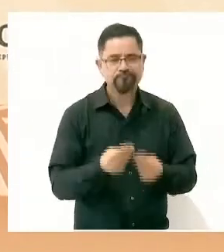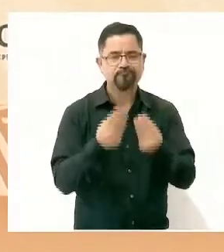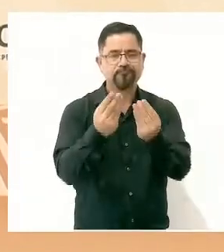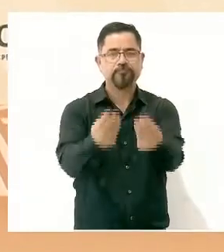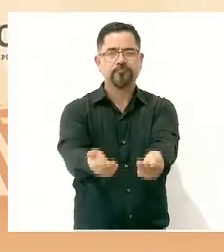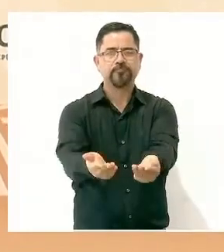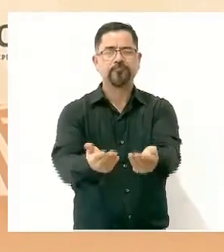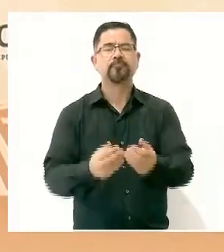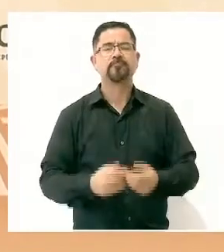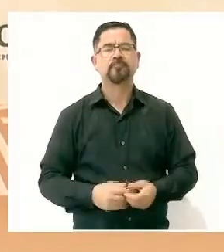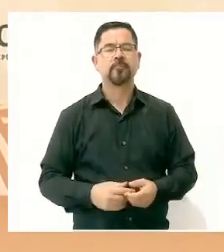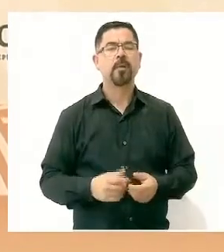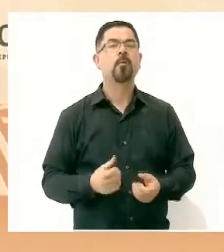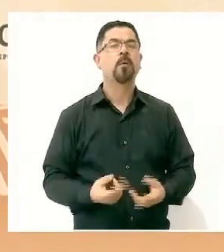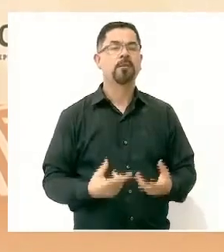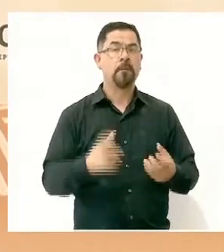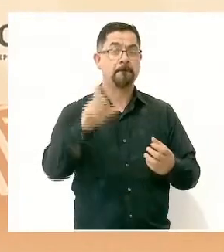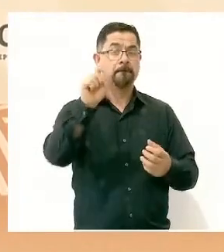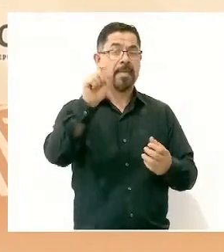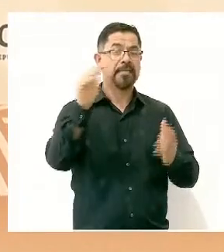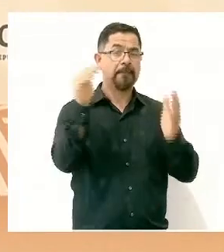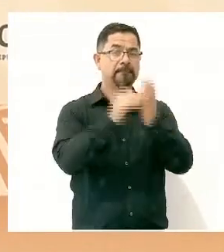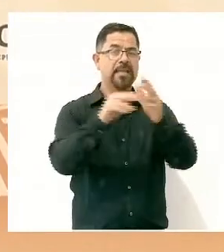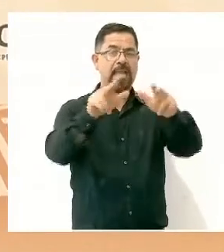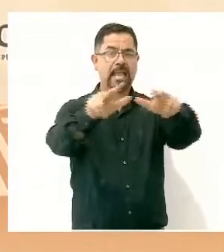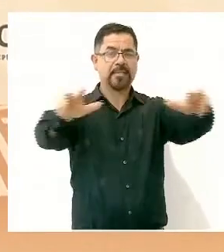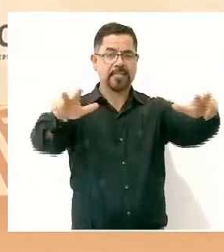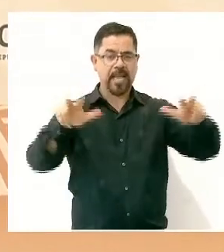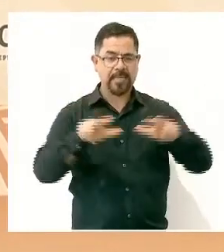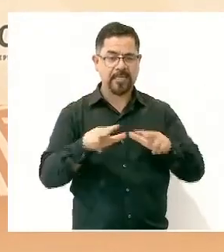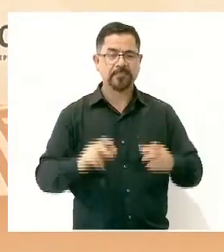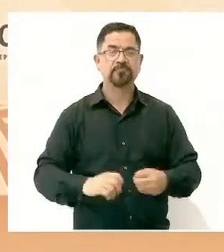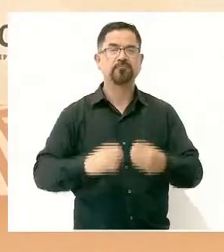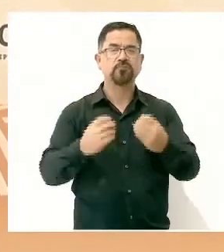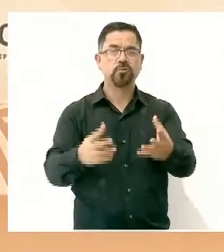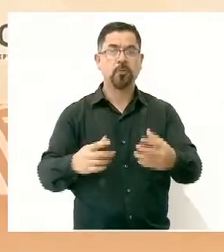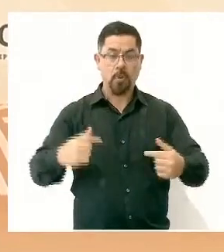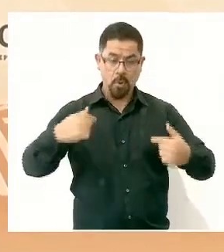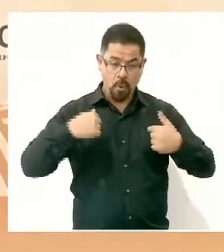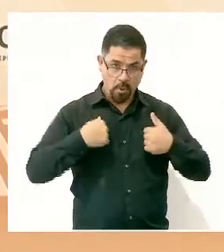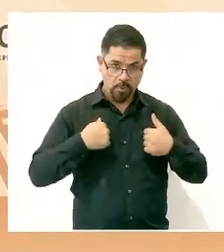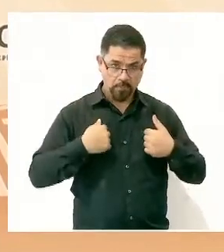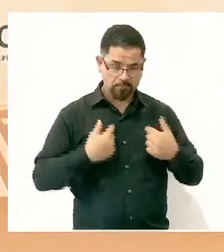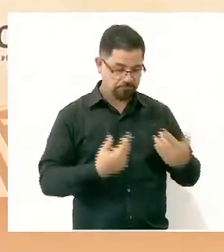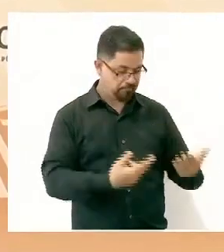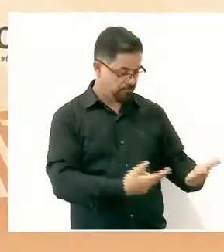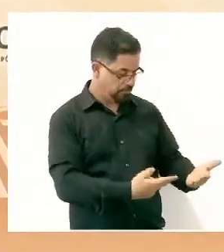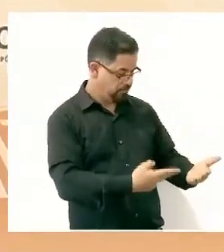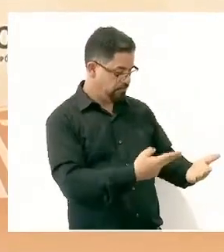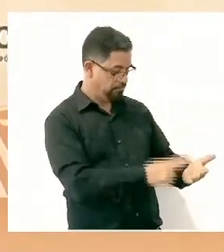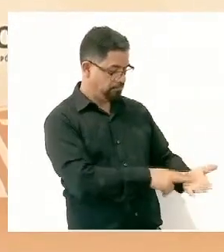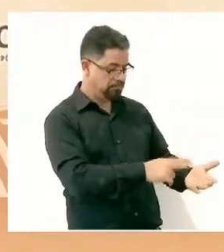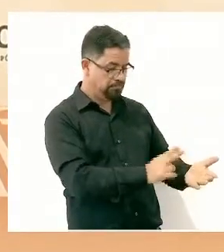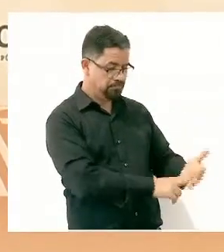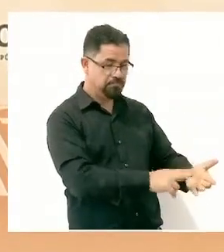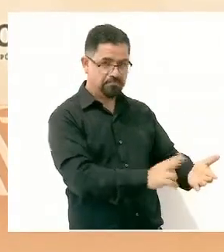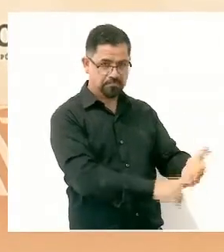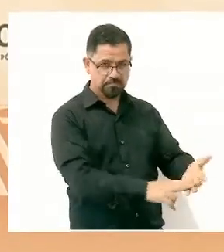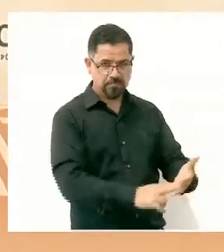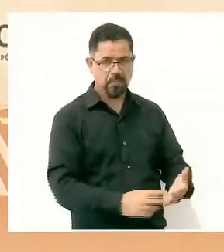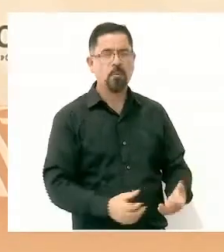hasta en 20,000 hectáreas. Hoy ya firmé la entrega